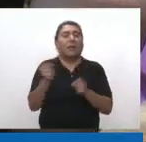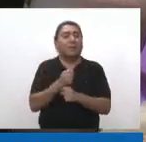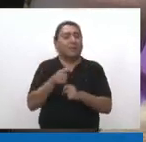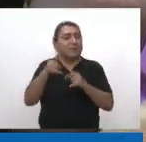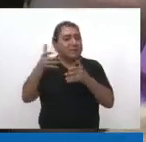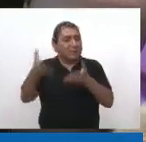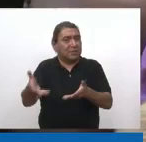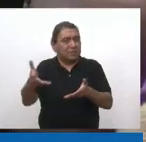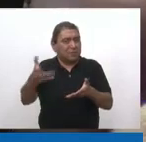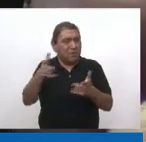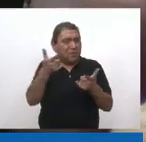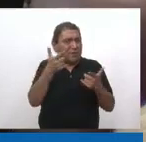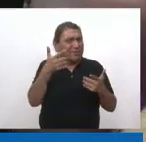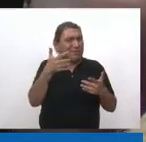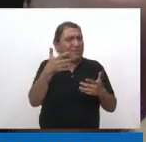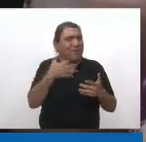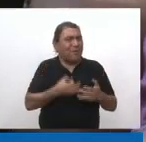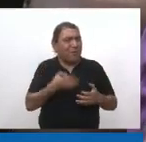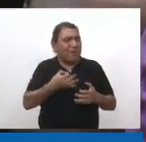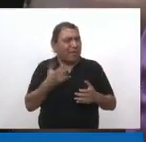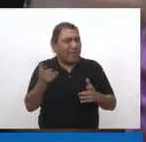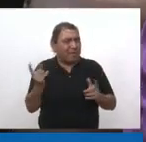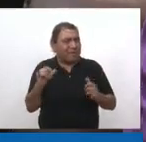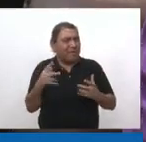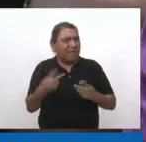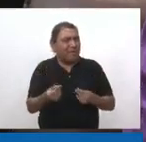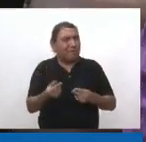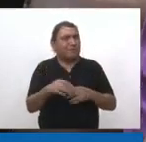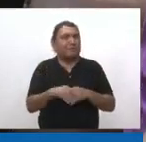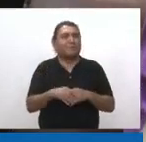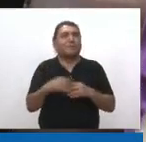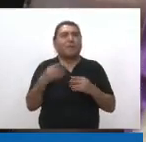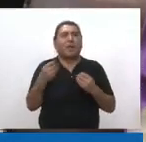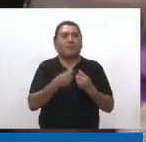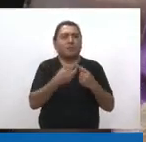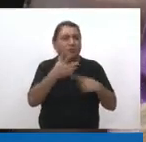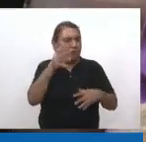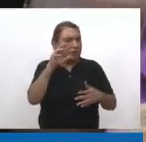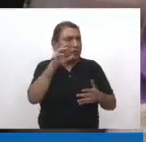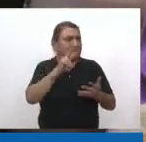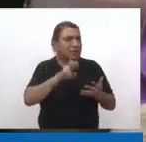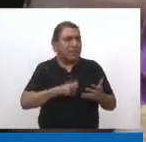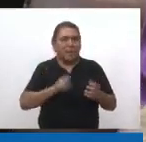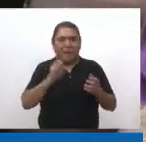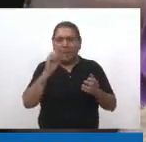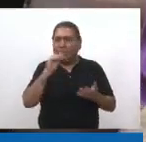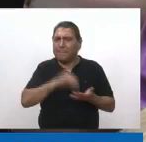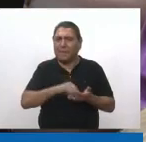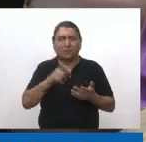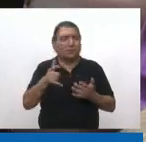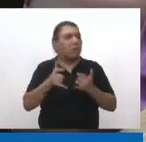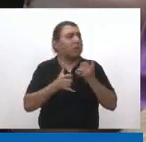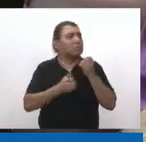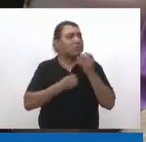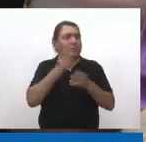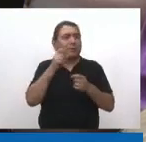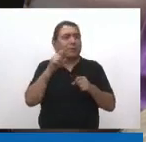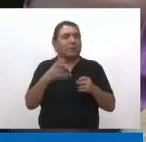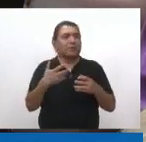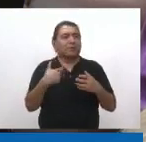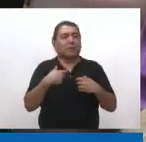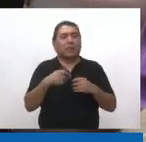si no es inseguridad jurídica. Bueno, acá hay varias cosas más que no las voy a decir porque me voy a extender mucho en el tiempo.